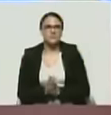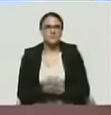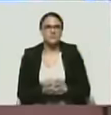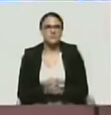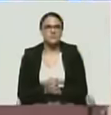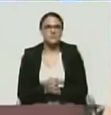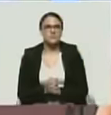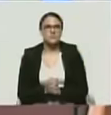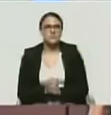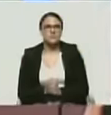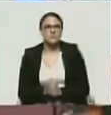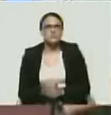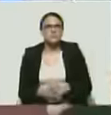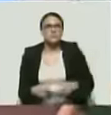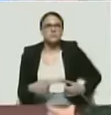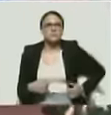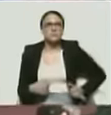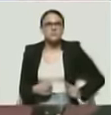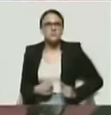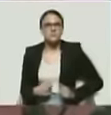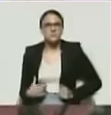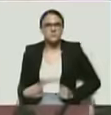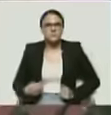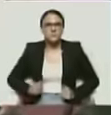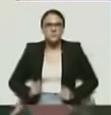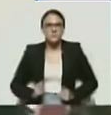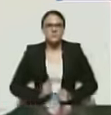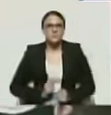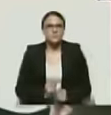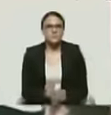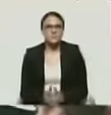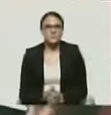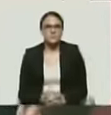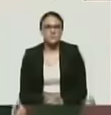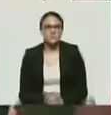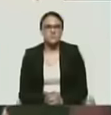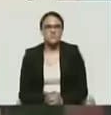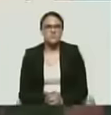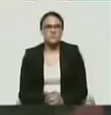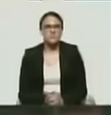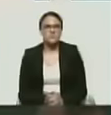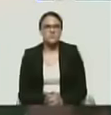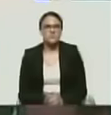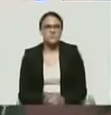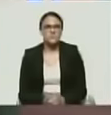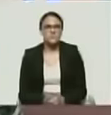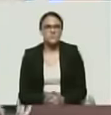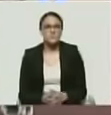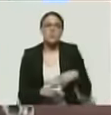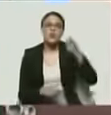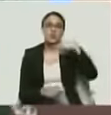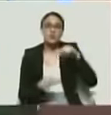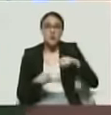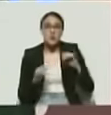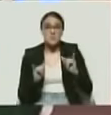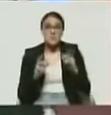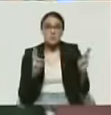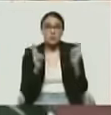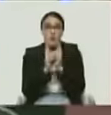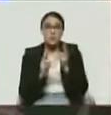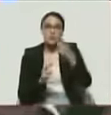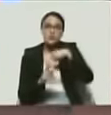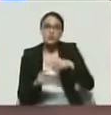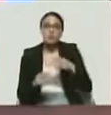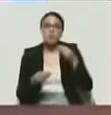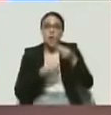jefe del Comando de Campaña Venezuela Nuestra, quien denunciaba que se gestan actos desestabilizadores